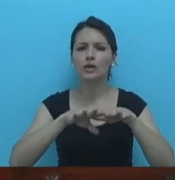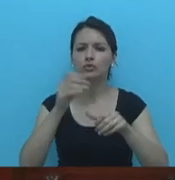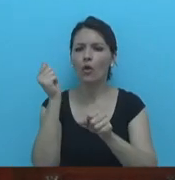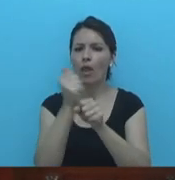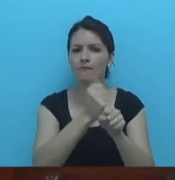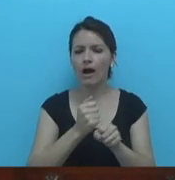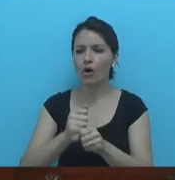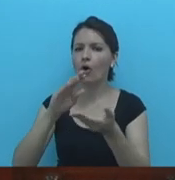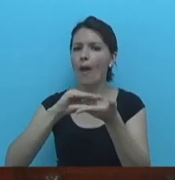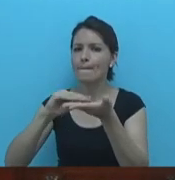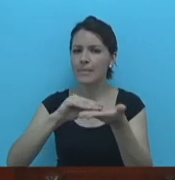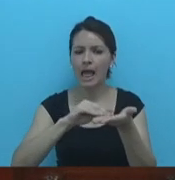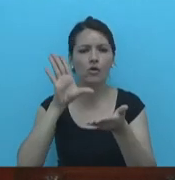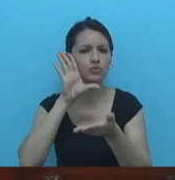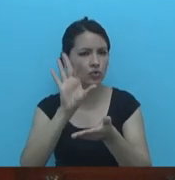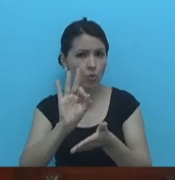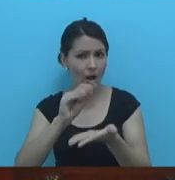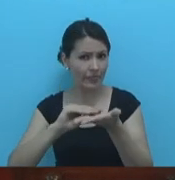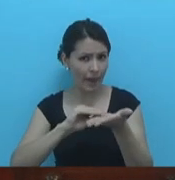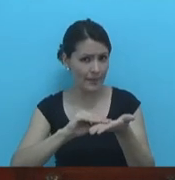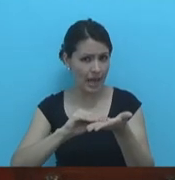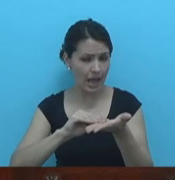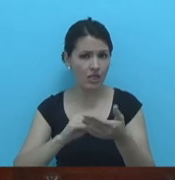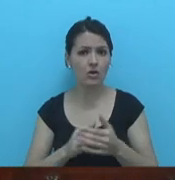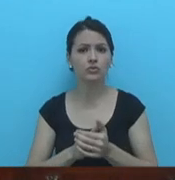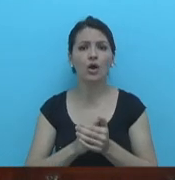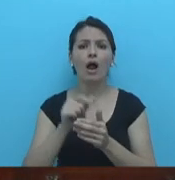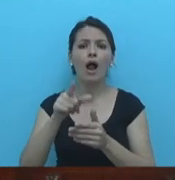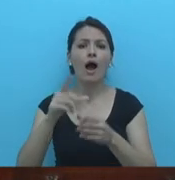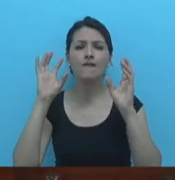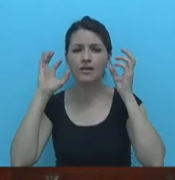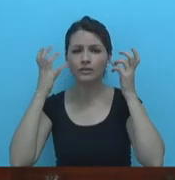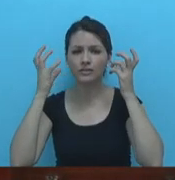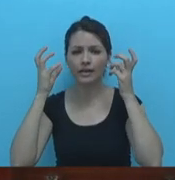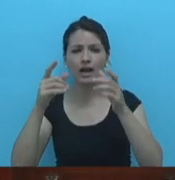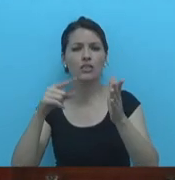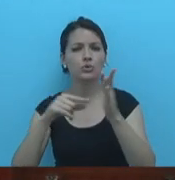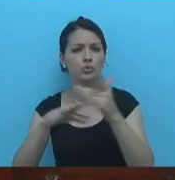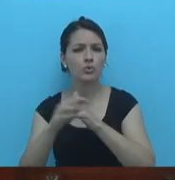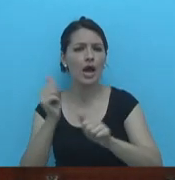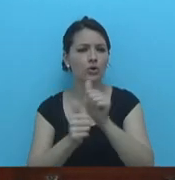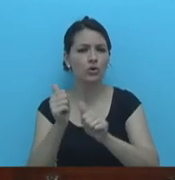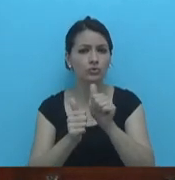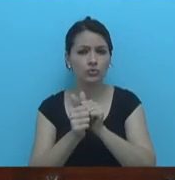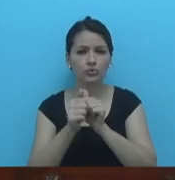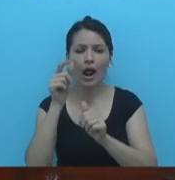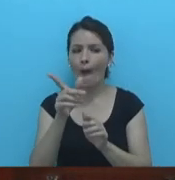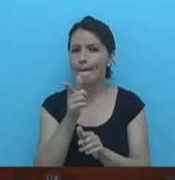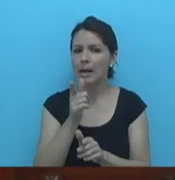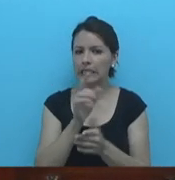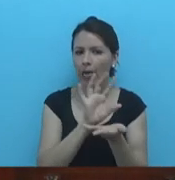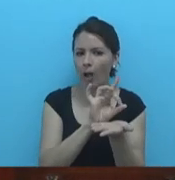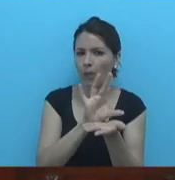atraviesan las 50 familias vinculadas a LT3, Radio Serialista de Rosario, una de las emisoras pioneras, no solamente